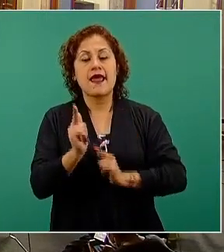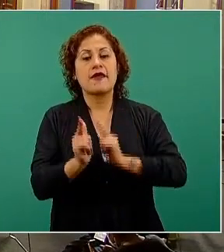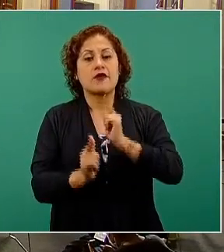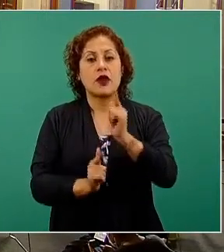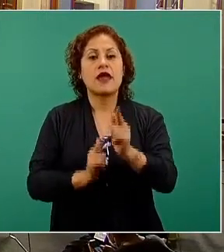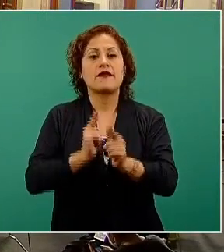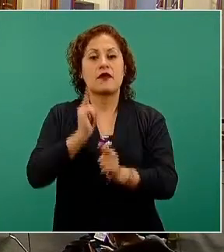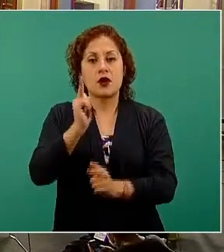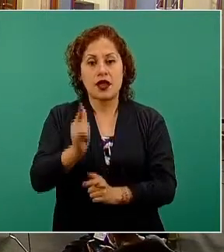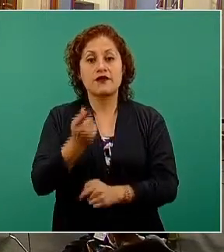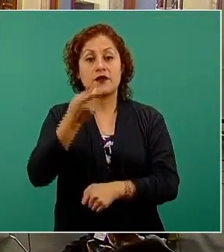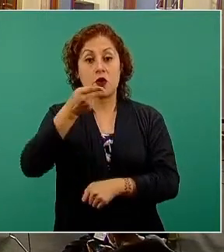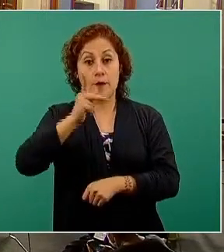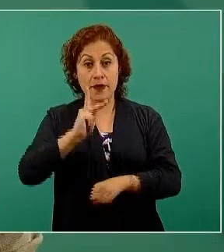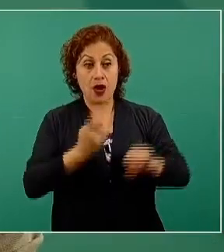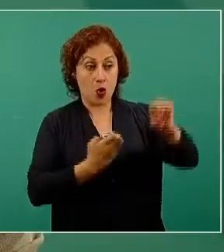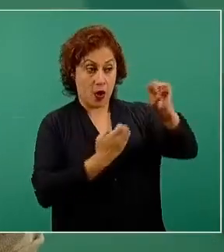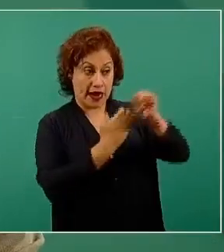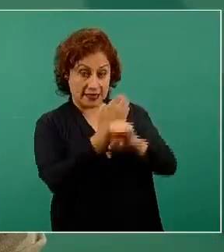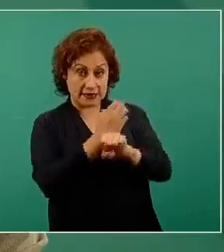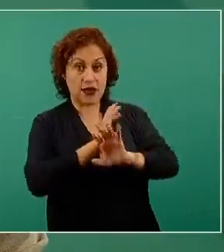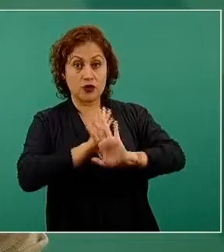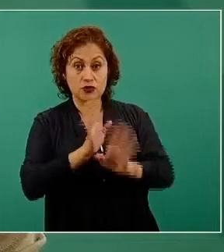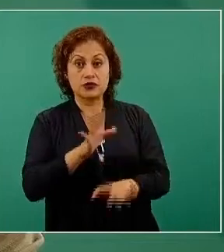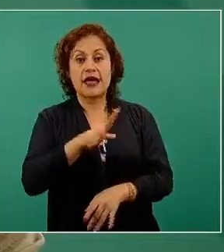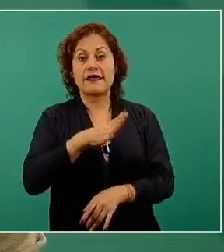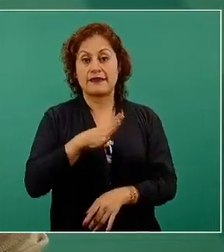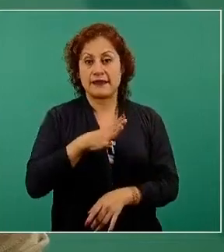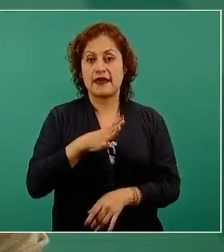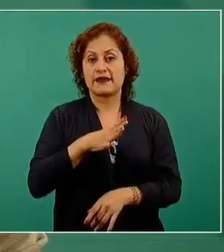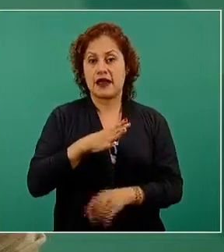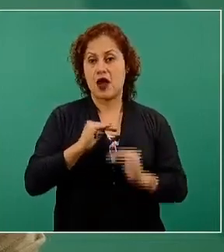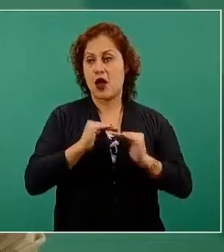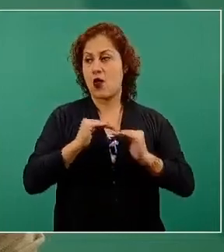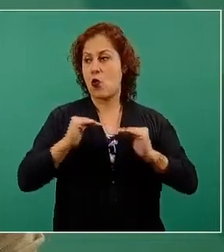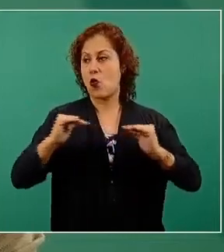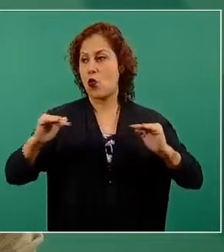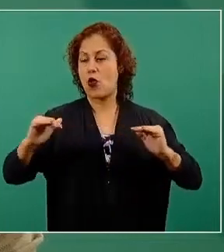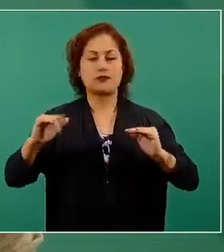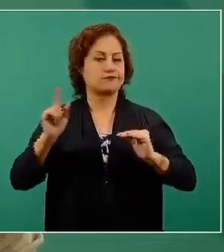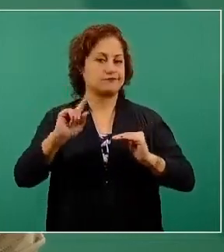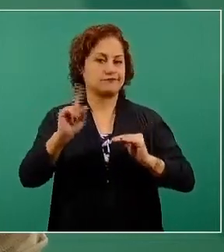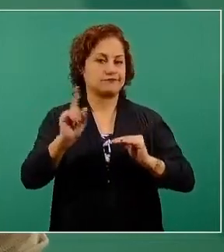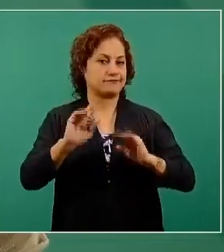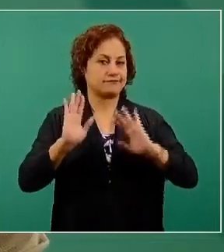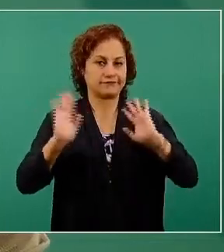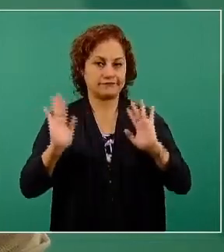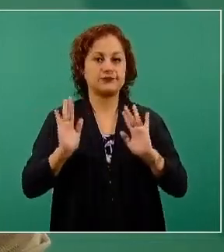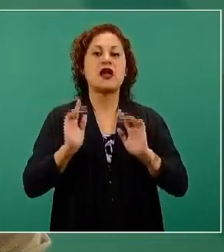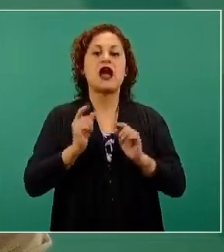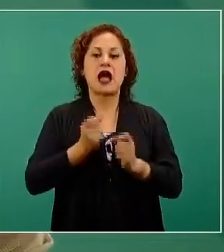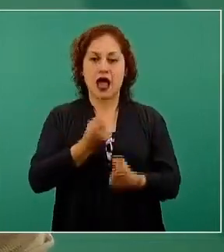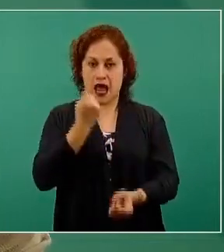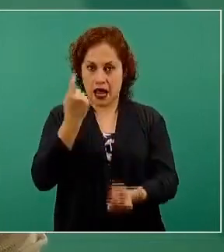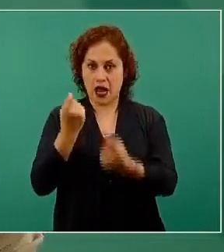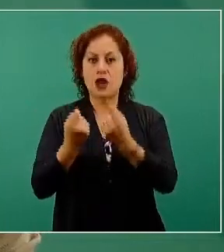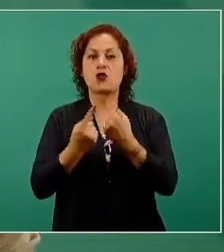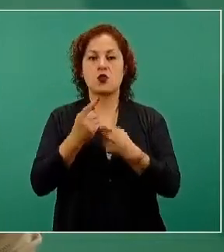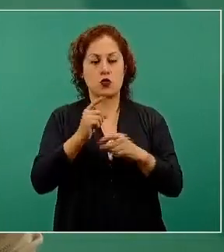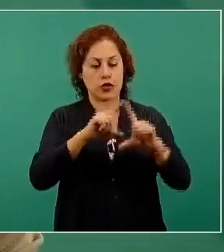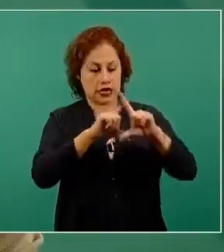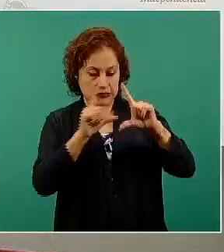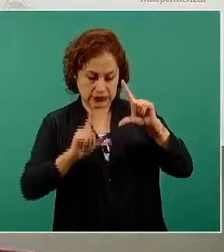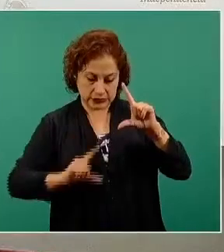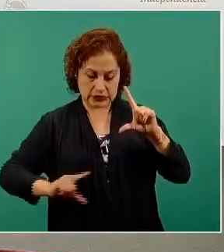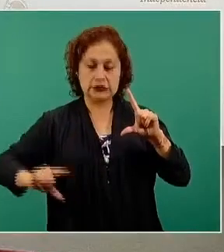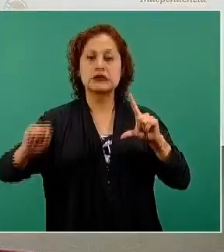no tenemos en ninguna de las entidades una meseta clara, ¿no? Siguen todas en descenso. Pero sí, digo, vamos